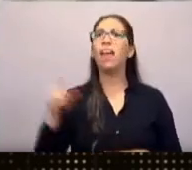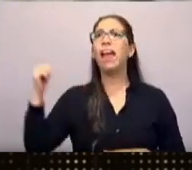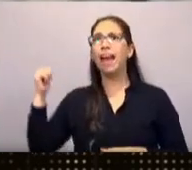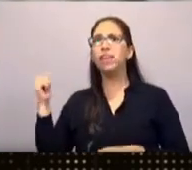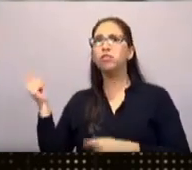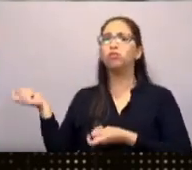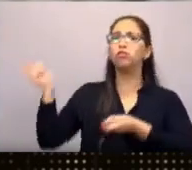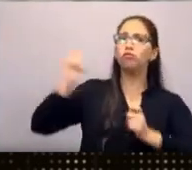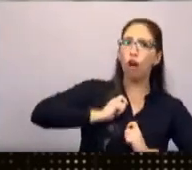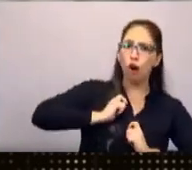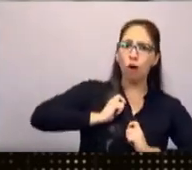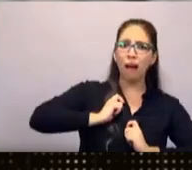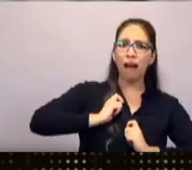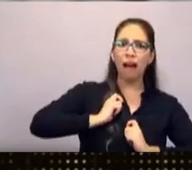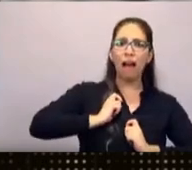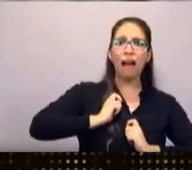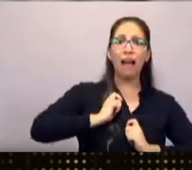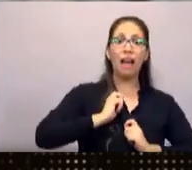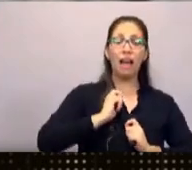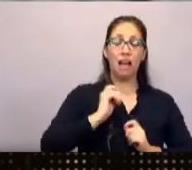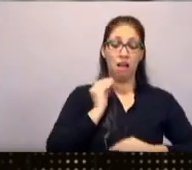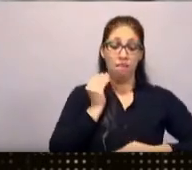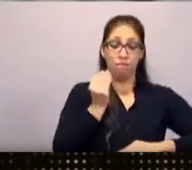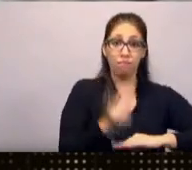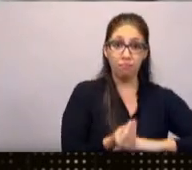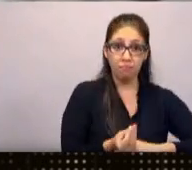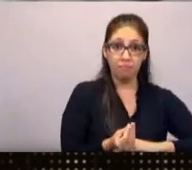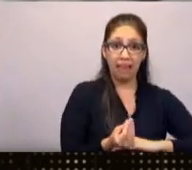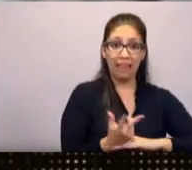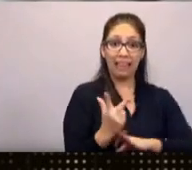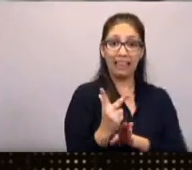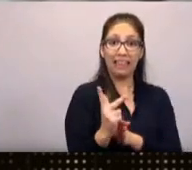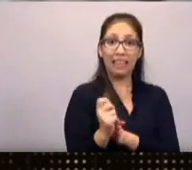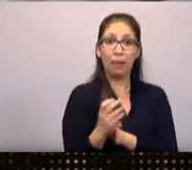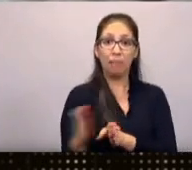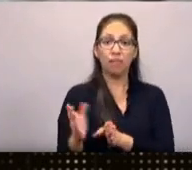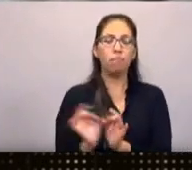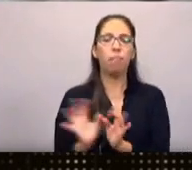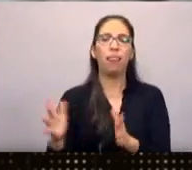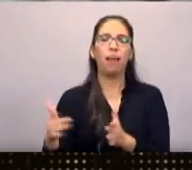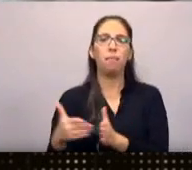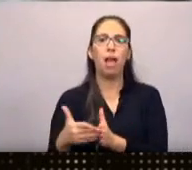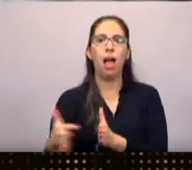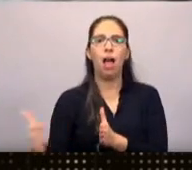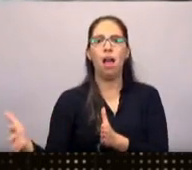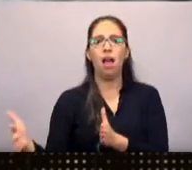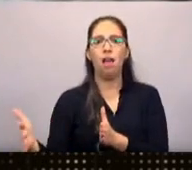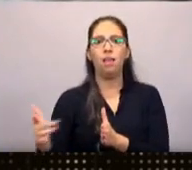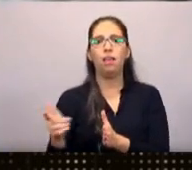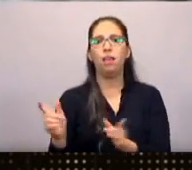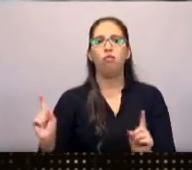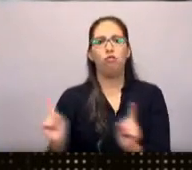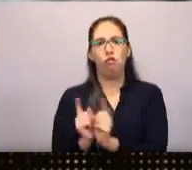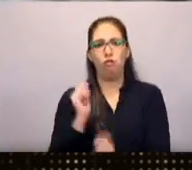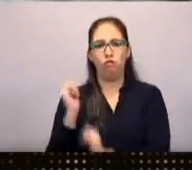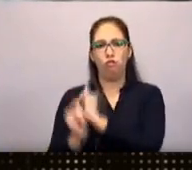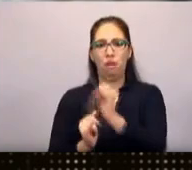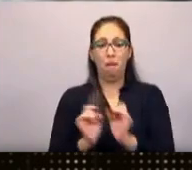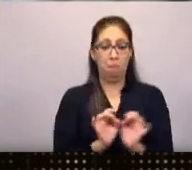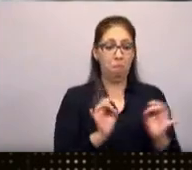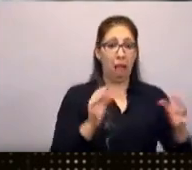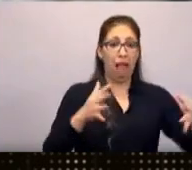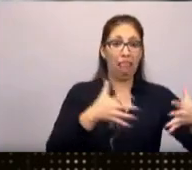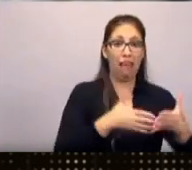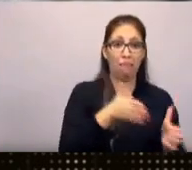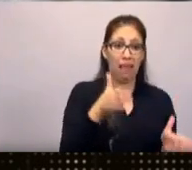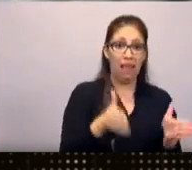esa y mes asumir empezó la pandemia y hago un comentario breve tuvimos que pasar esa pandemia